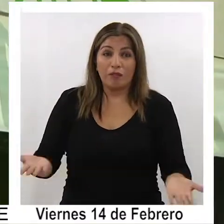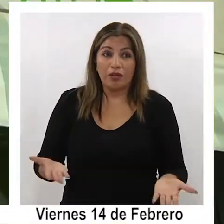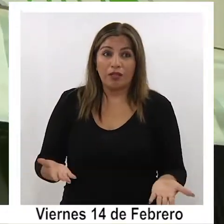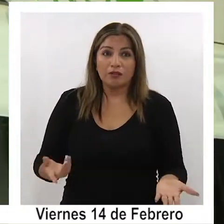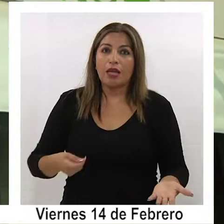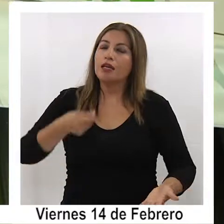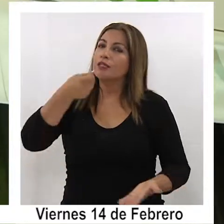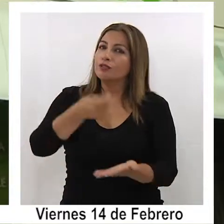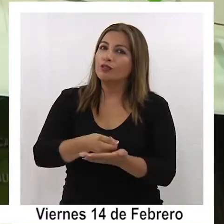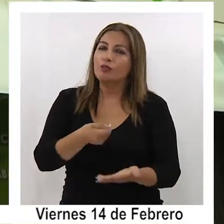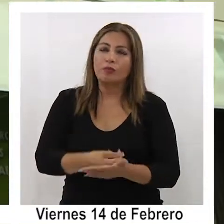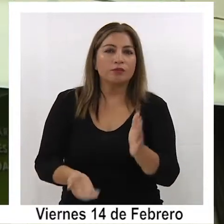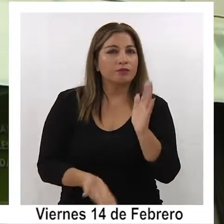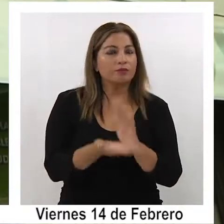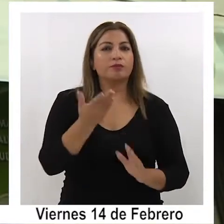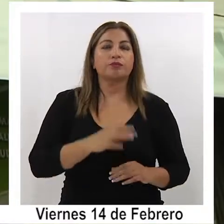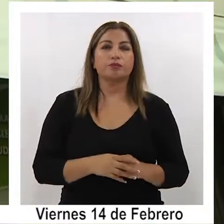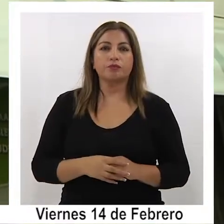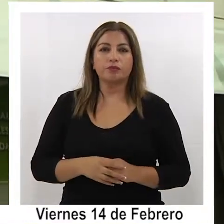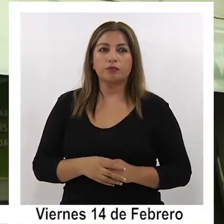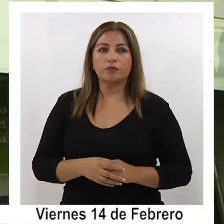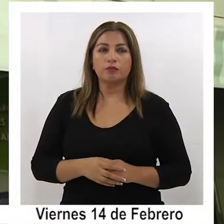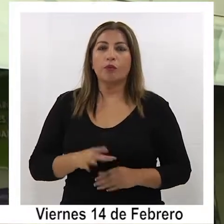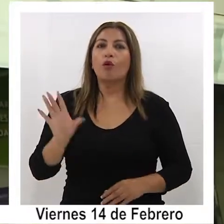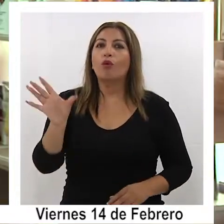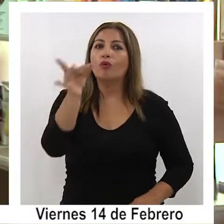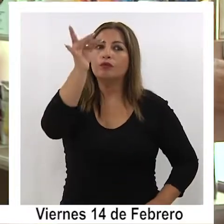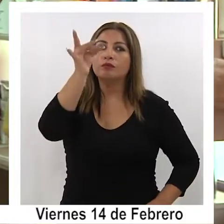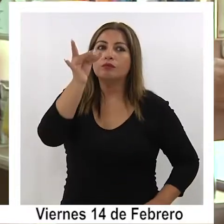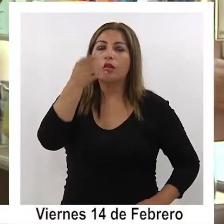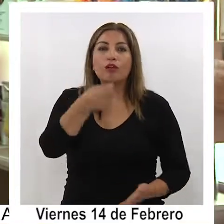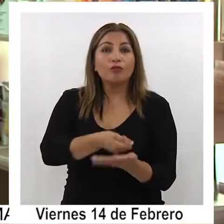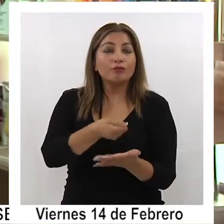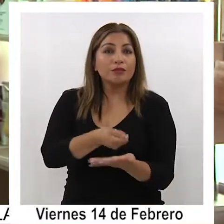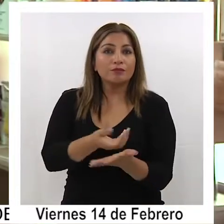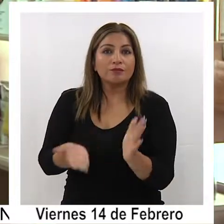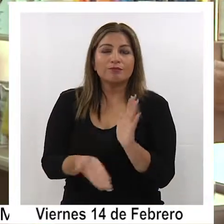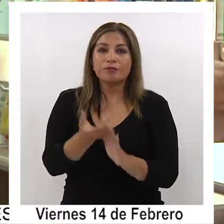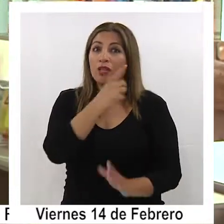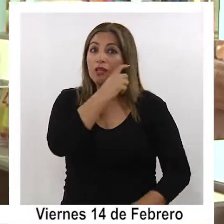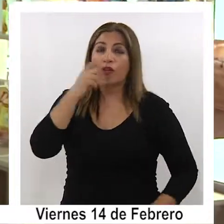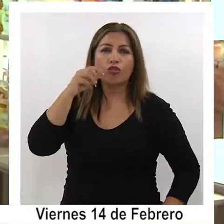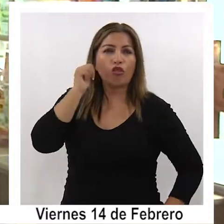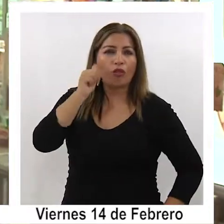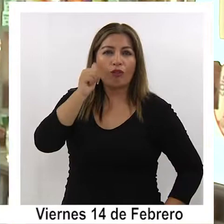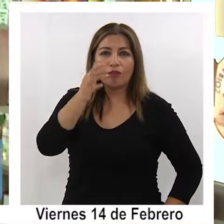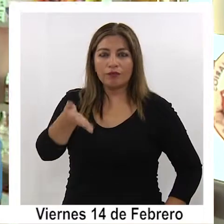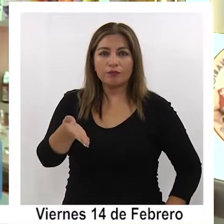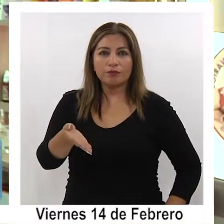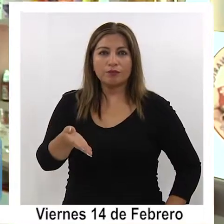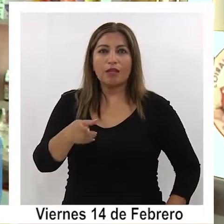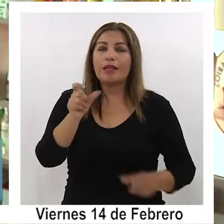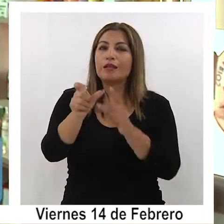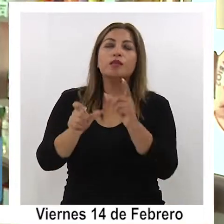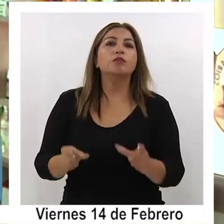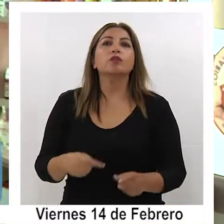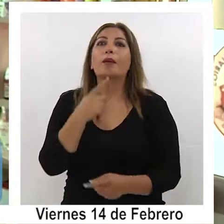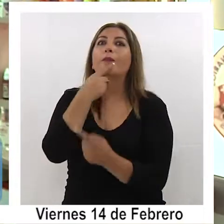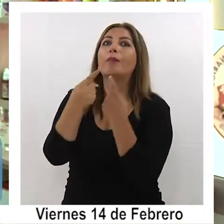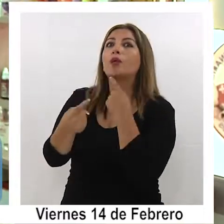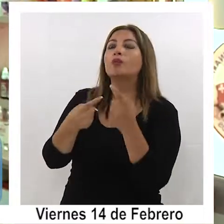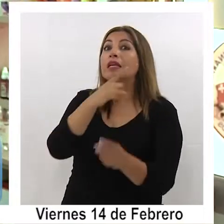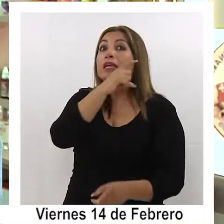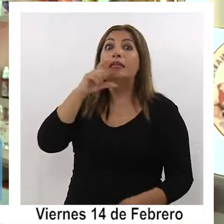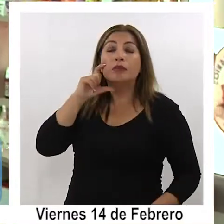aumentar el stock. Se ha notado un aumento de todos los días ahora. Todo el mundo está consultando